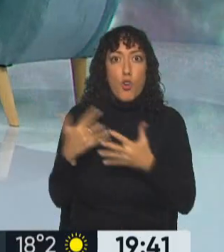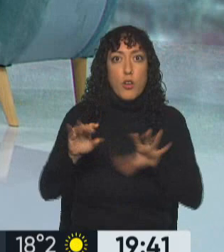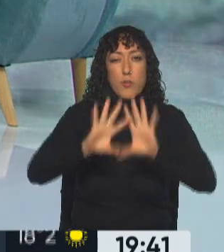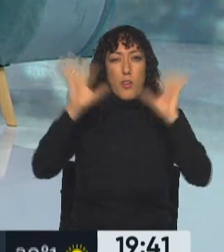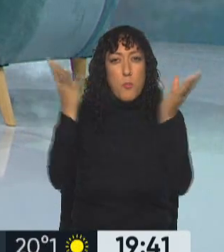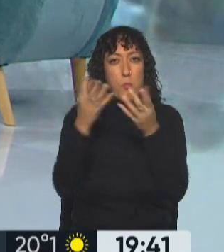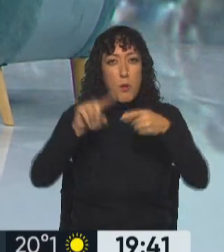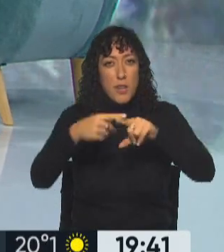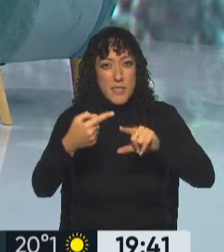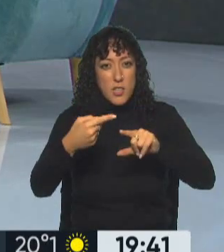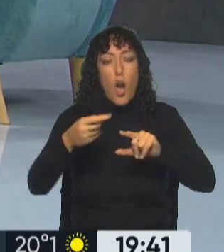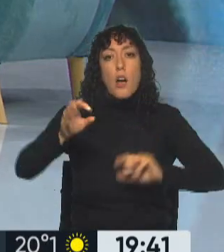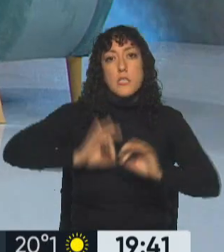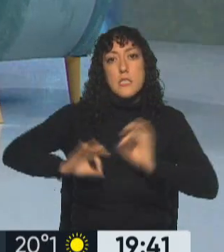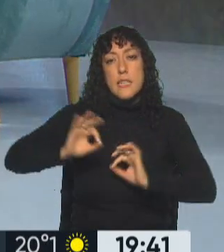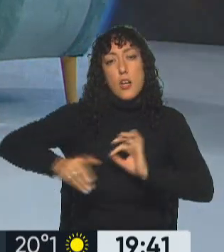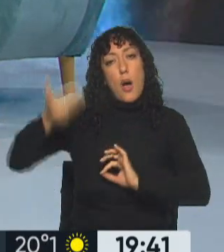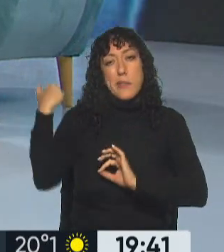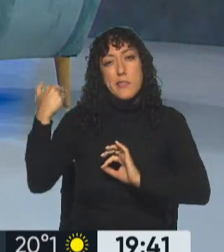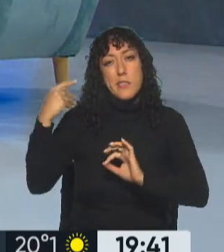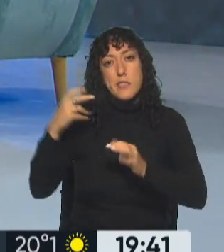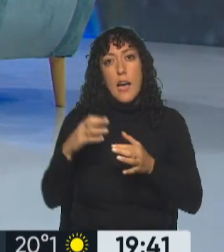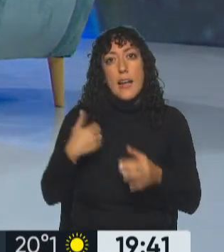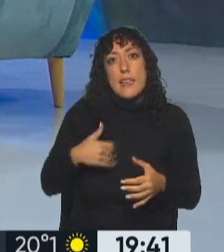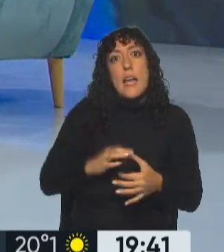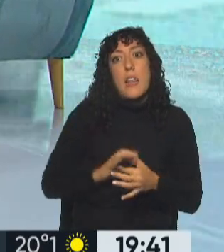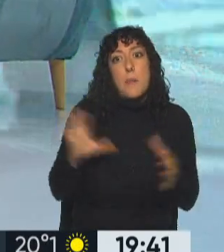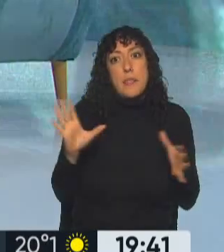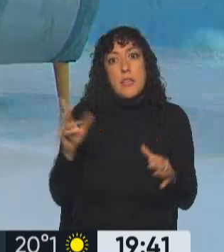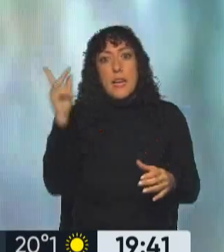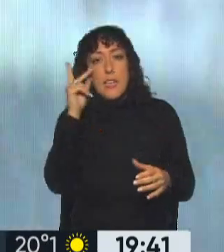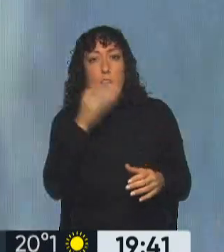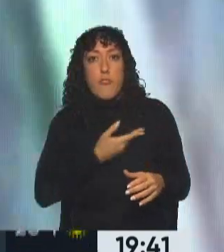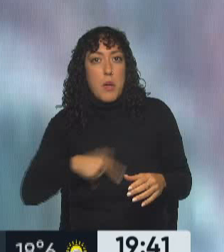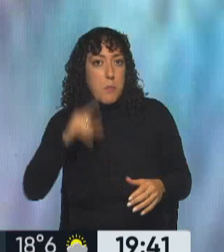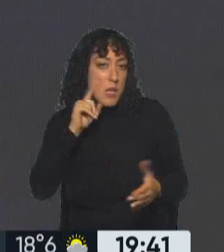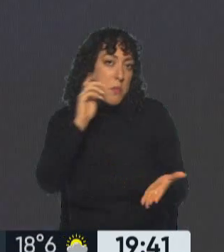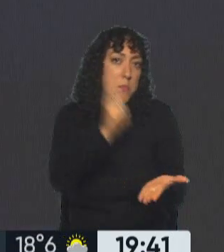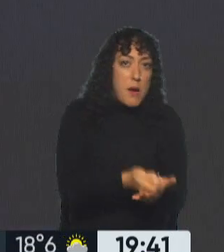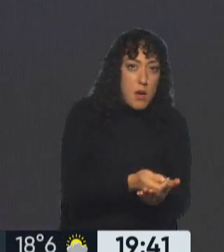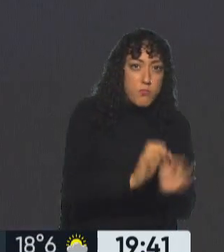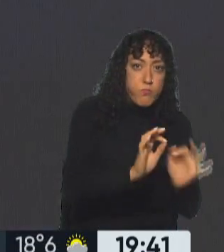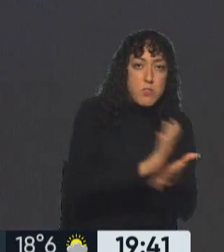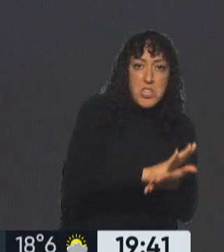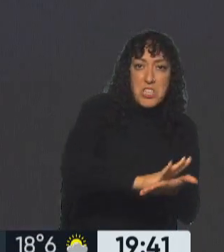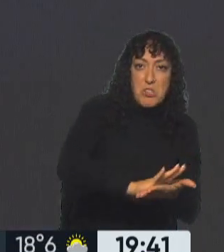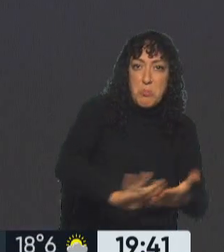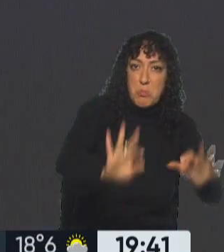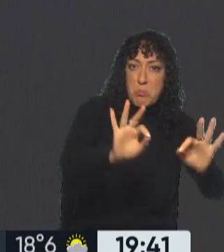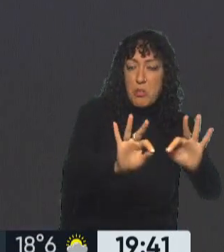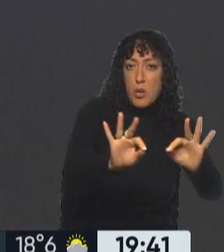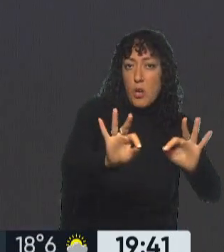geopolítico, este siglo había nacido con una Argentina relativamente independiente. Néstor le pagó al FMI, nos sacamos la deuda de encima